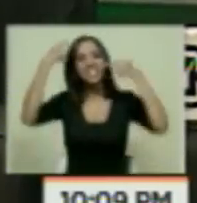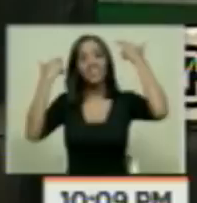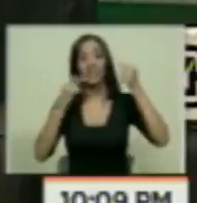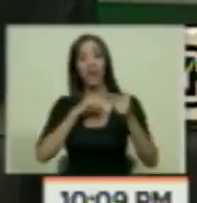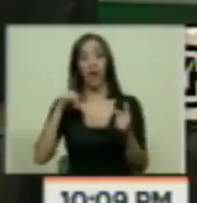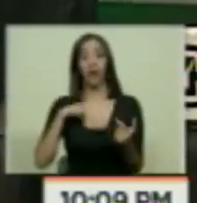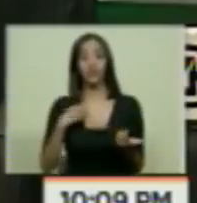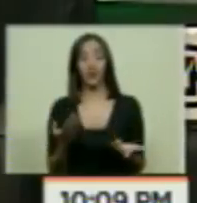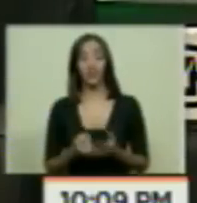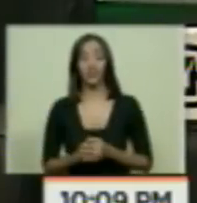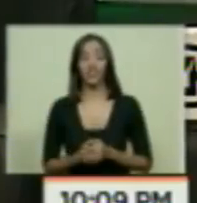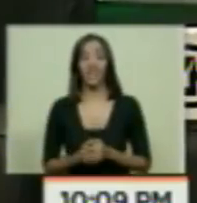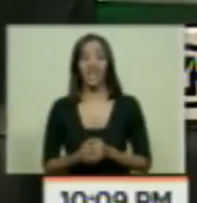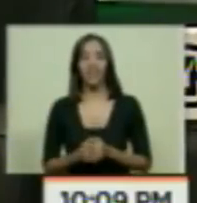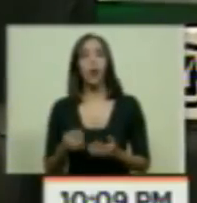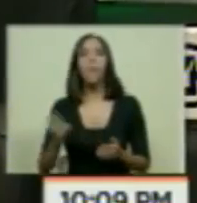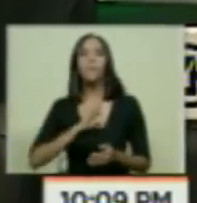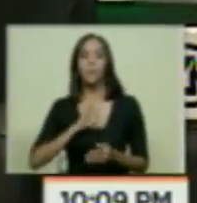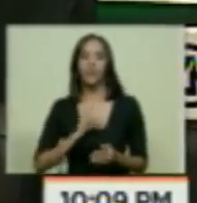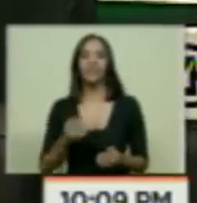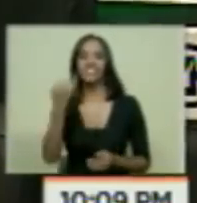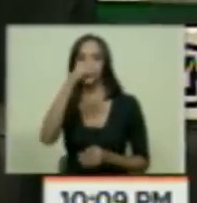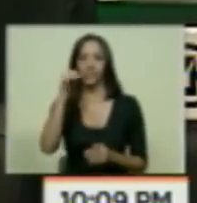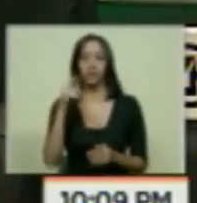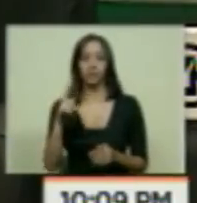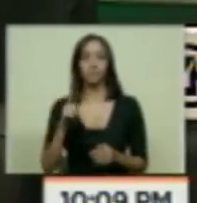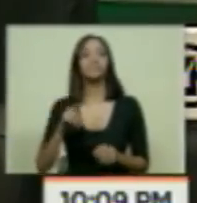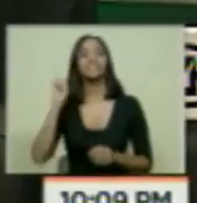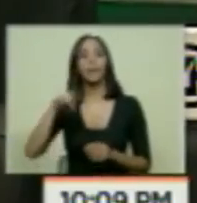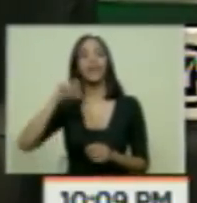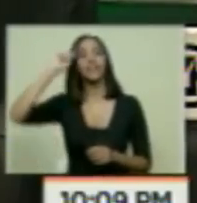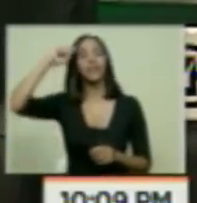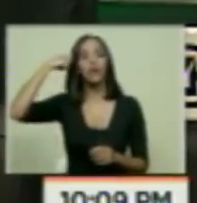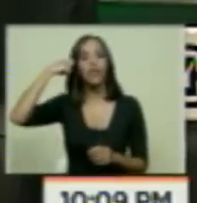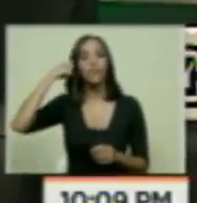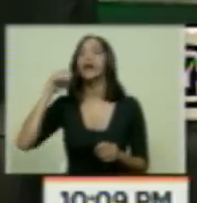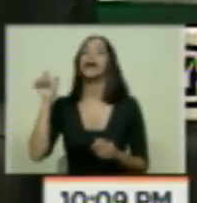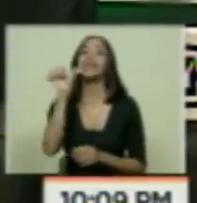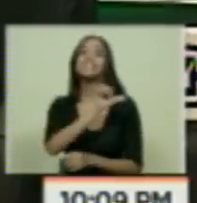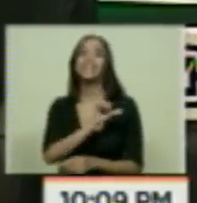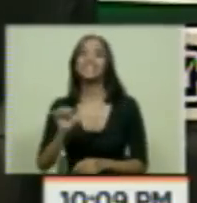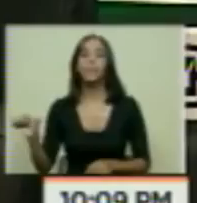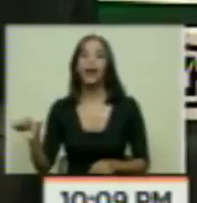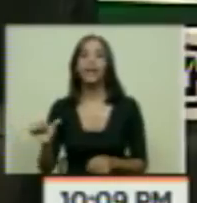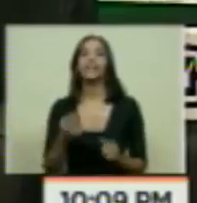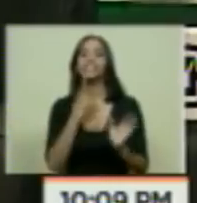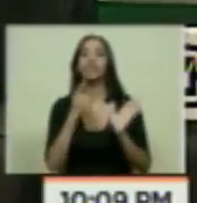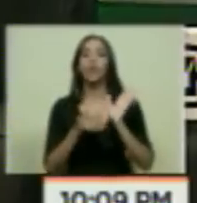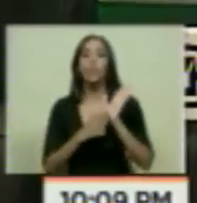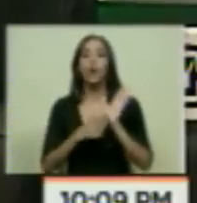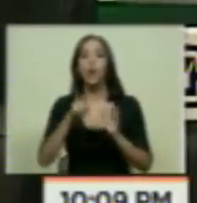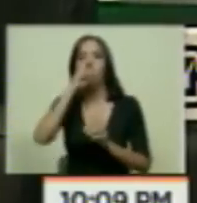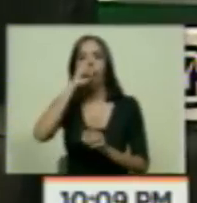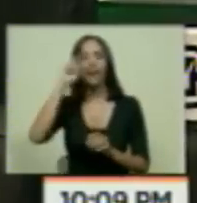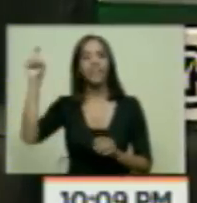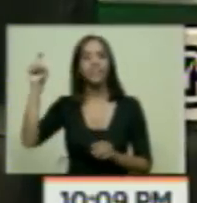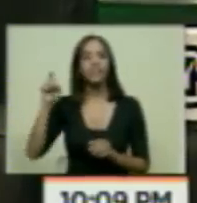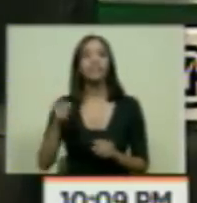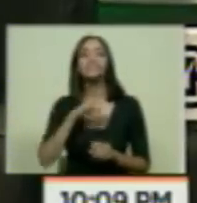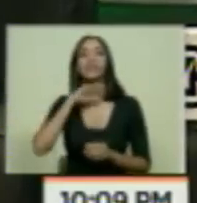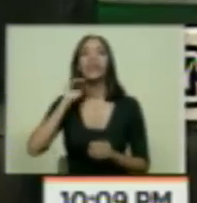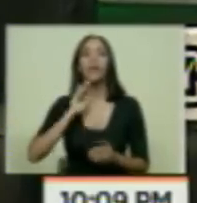Así que empezamos nosotros con Zurda Conducta. También recordando, esta semana se cumplió, creo que, un aniversario de la